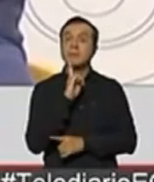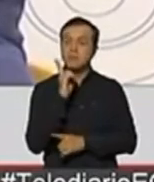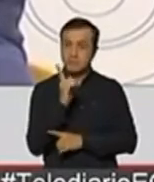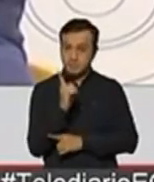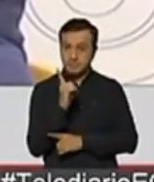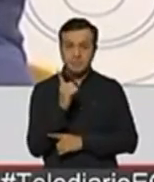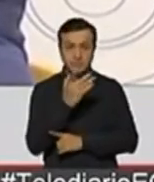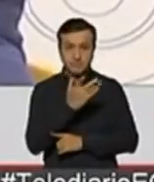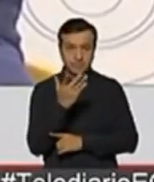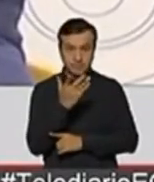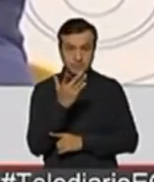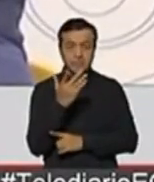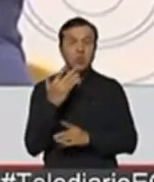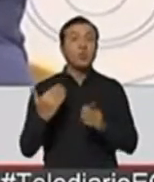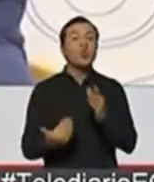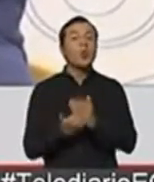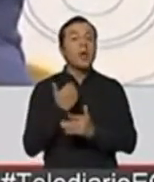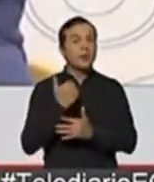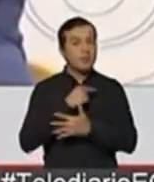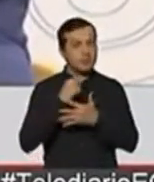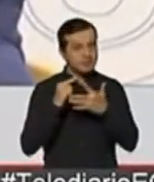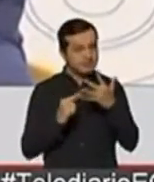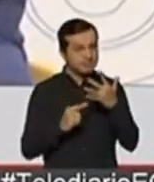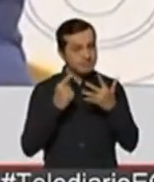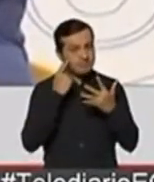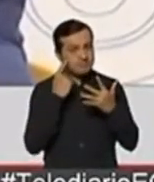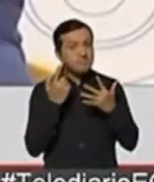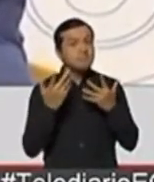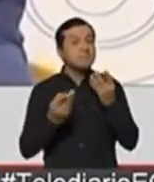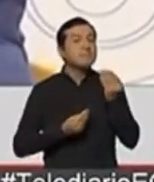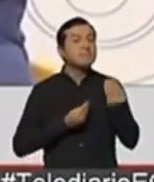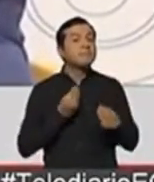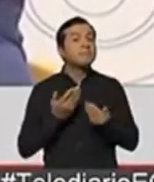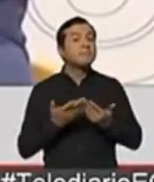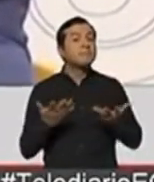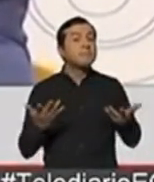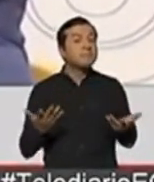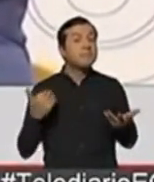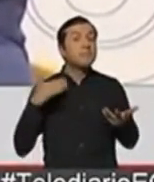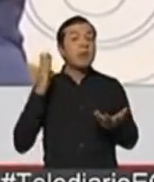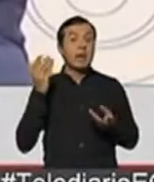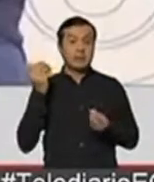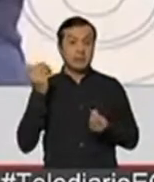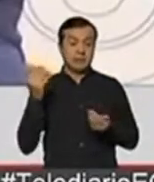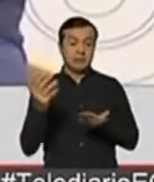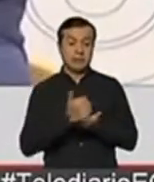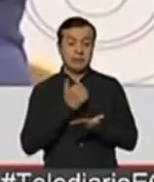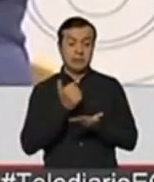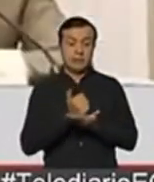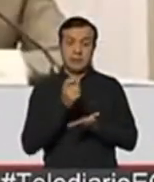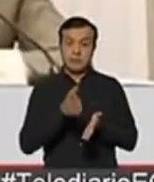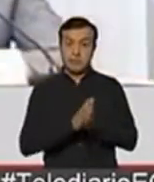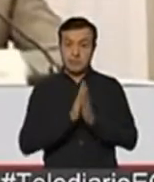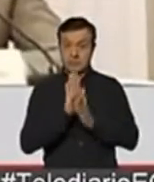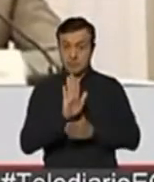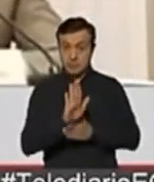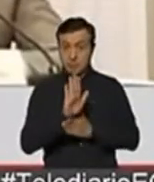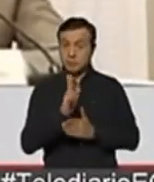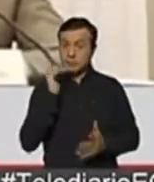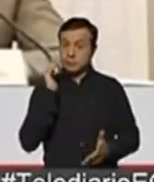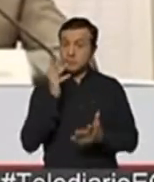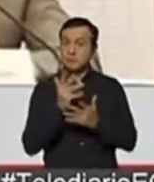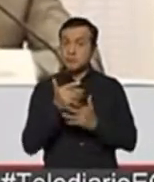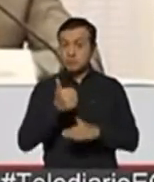a explorar nuevas alternativas para poder así movilizar más recursos que se nos requieren. En la cita